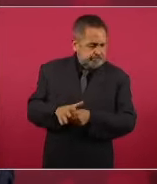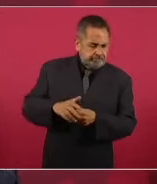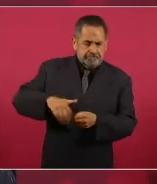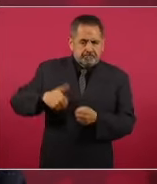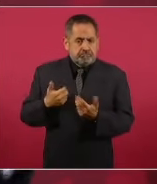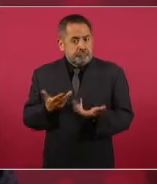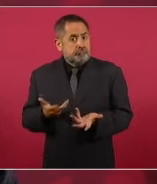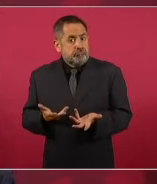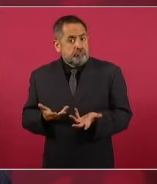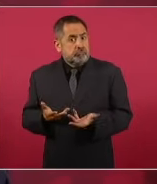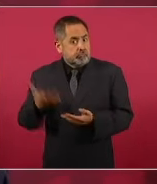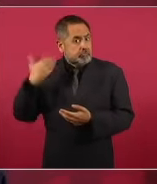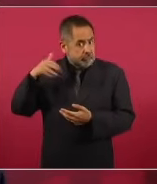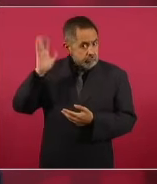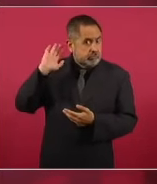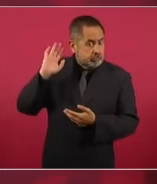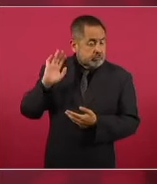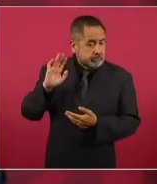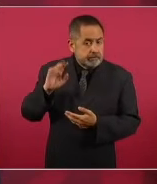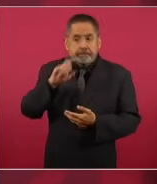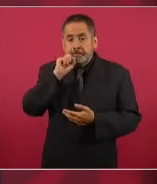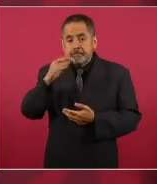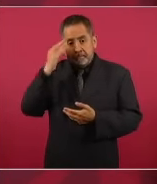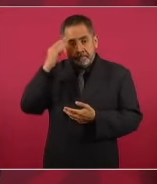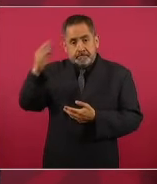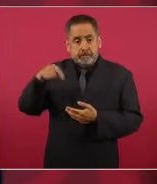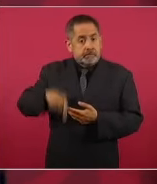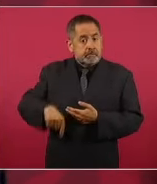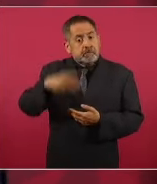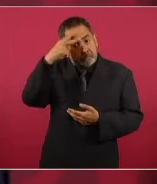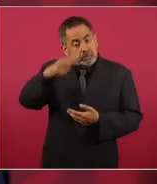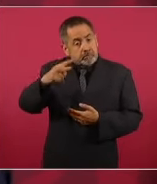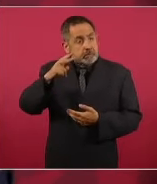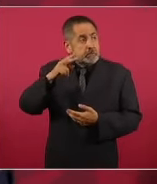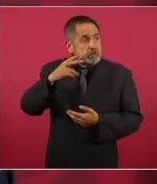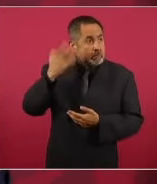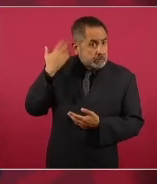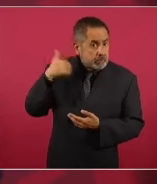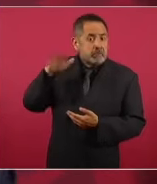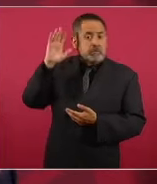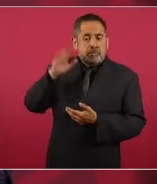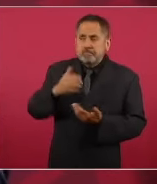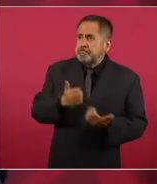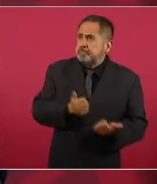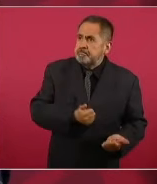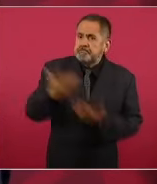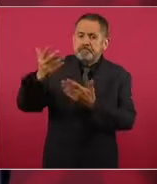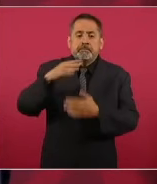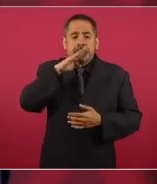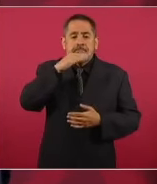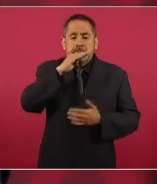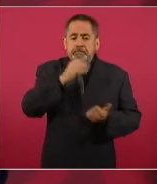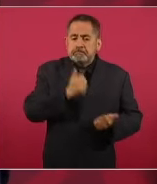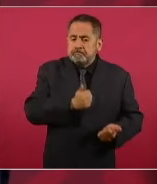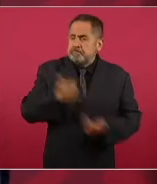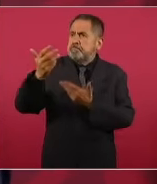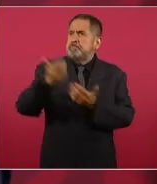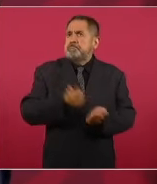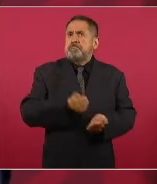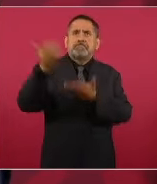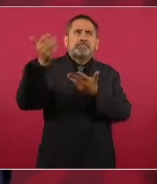Hubo un periodo en que exportábamos maíz y